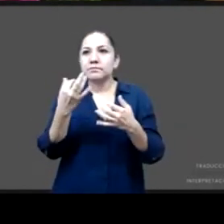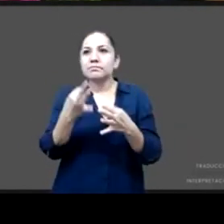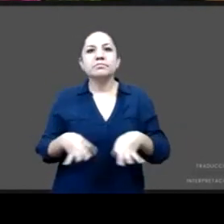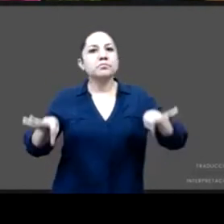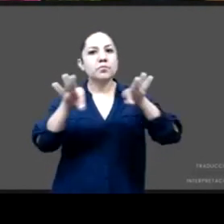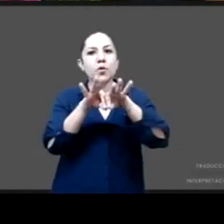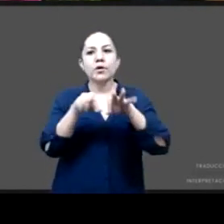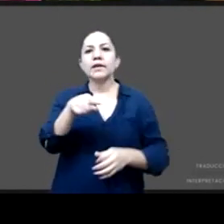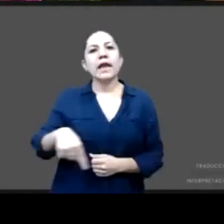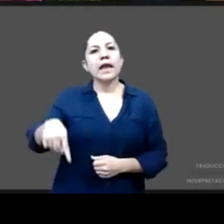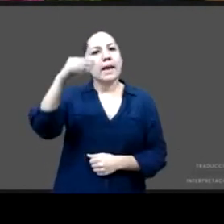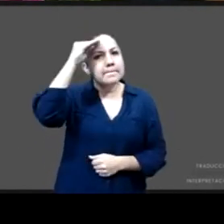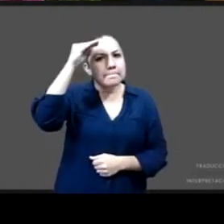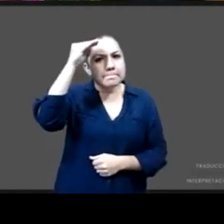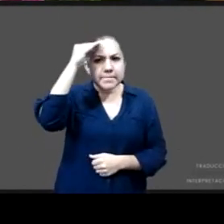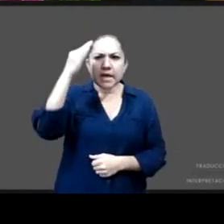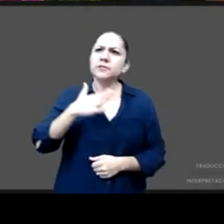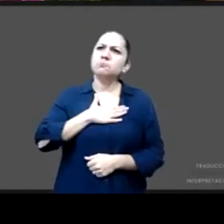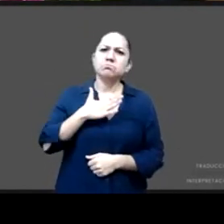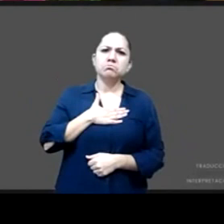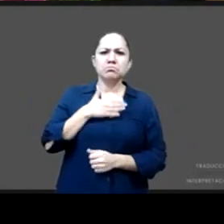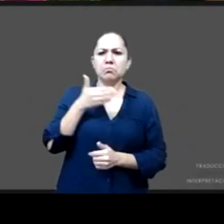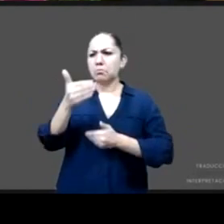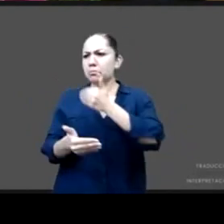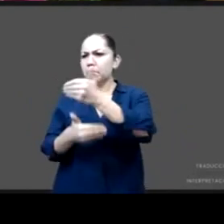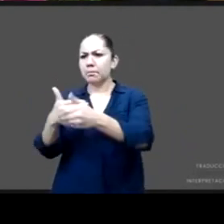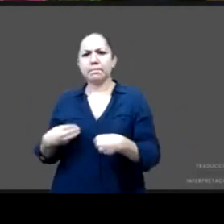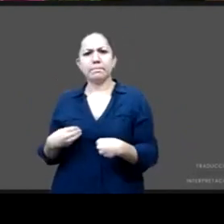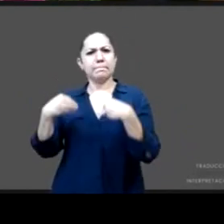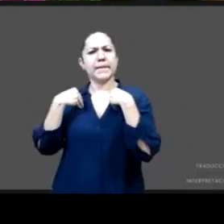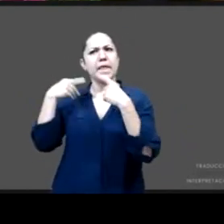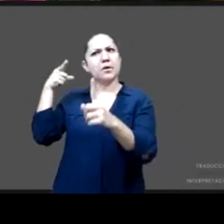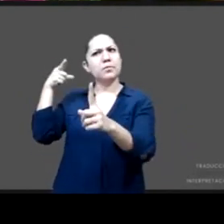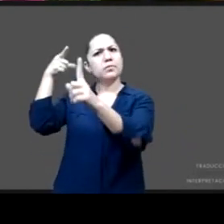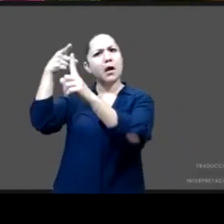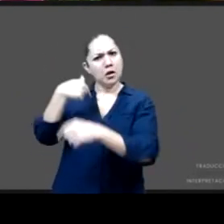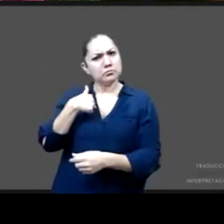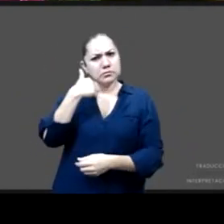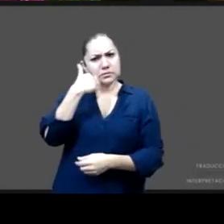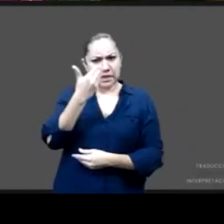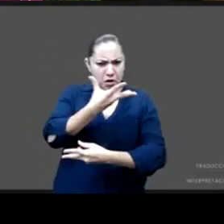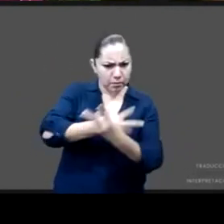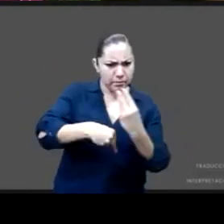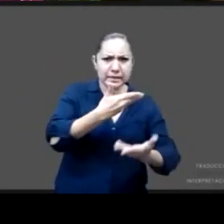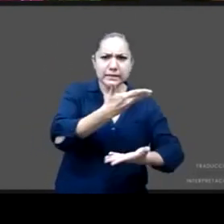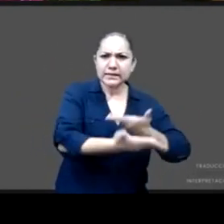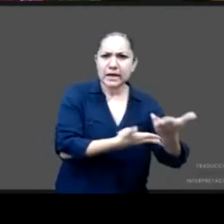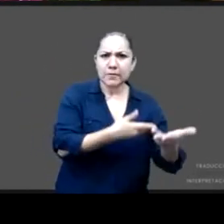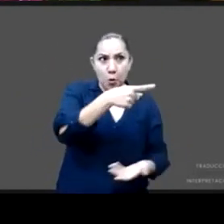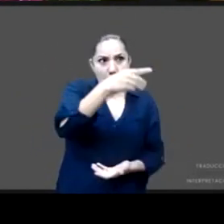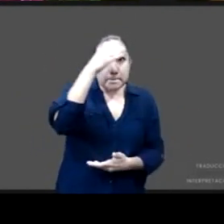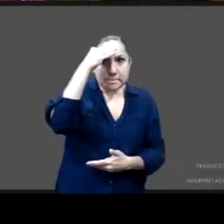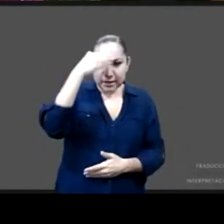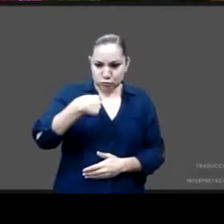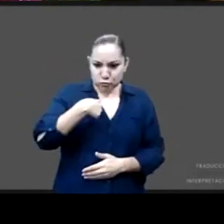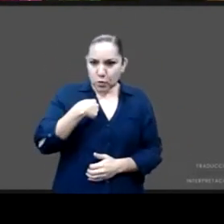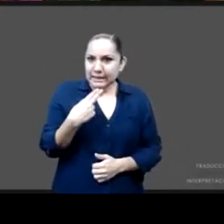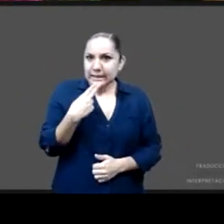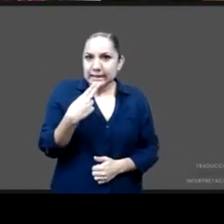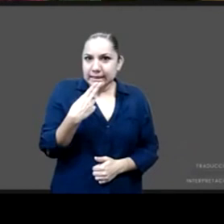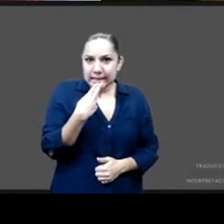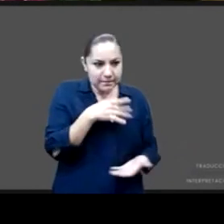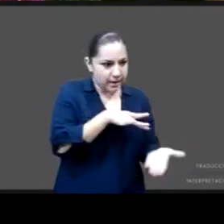para hacerlo es el servicio únicamente cuando ellos se sienten útiles se sienten amados es cuando van a empezar a